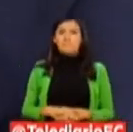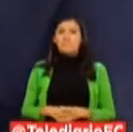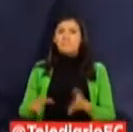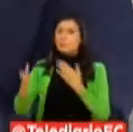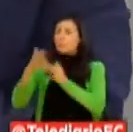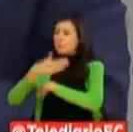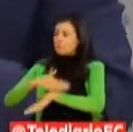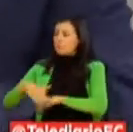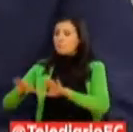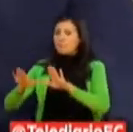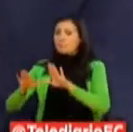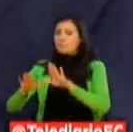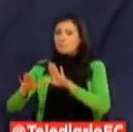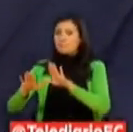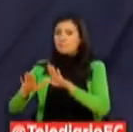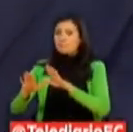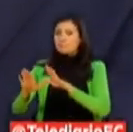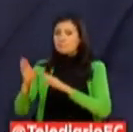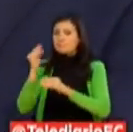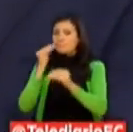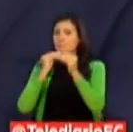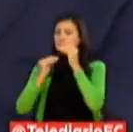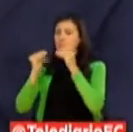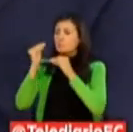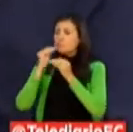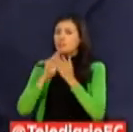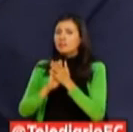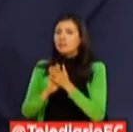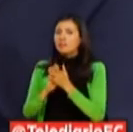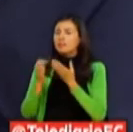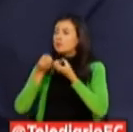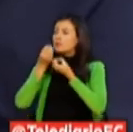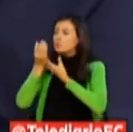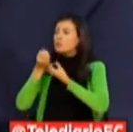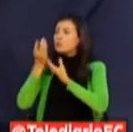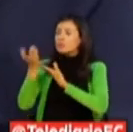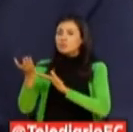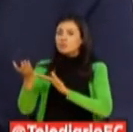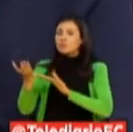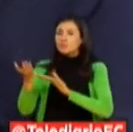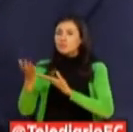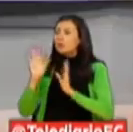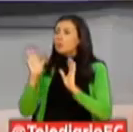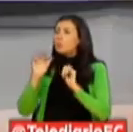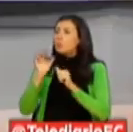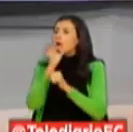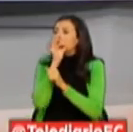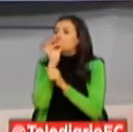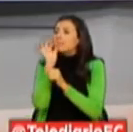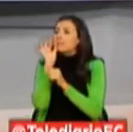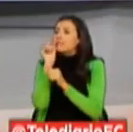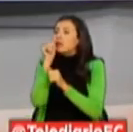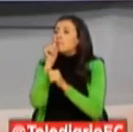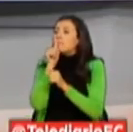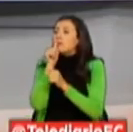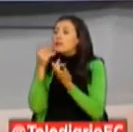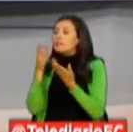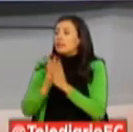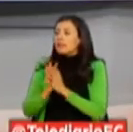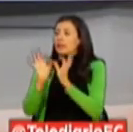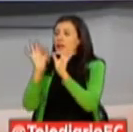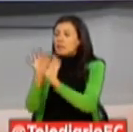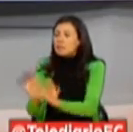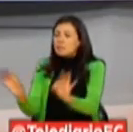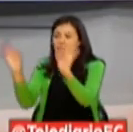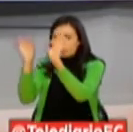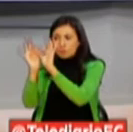este diálogo sabrosísimo, por demás, cuéntenos, ¿cuál es para usted el secreto de la fanesca? La clave de